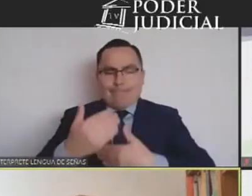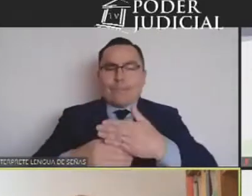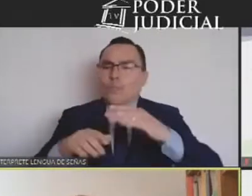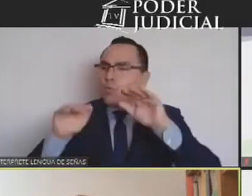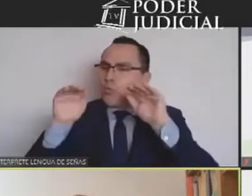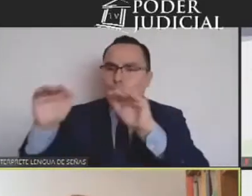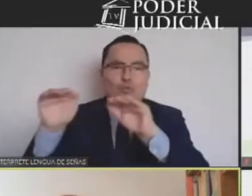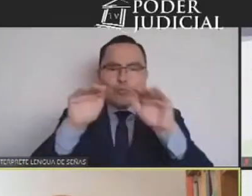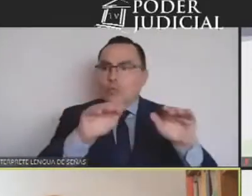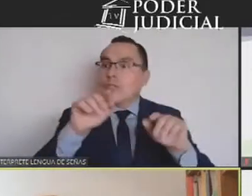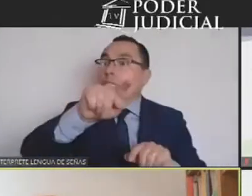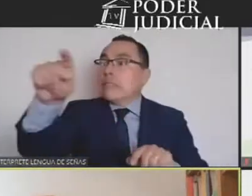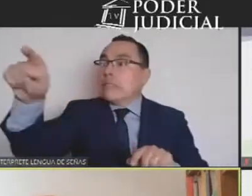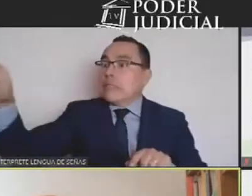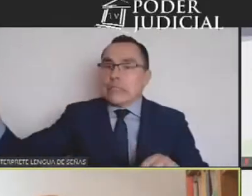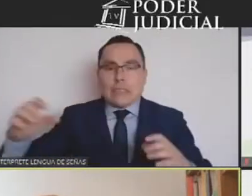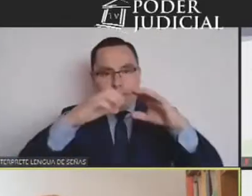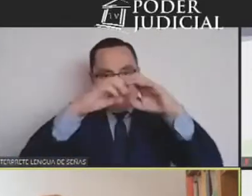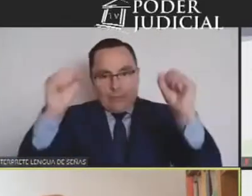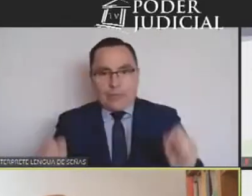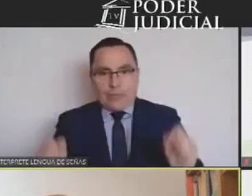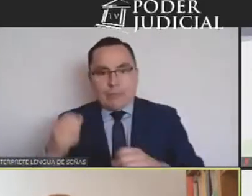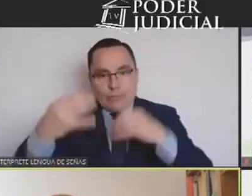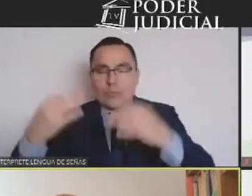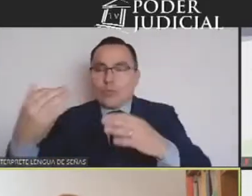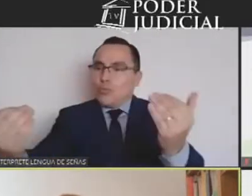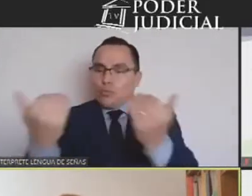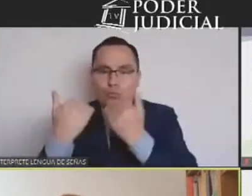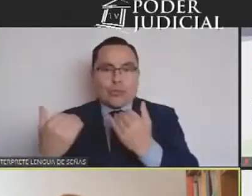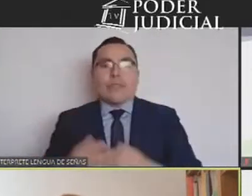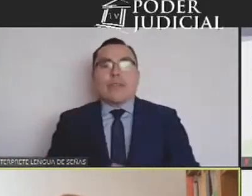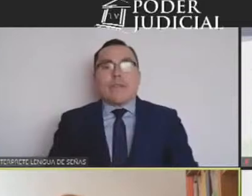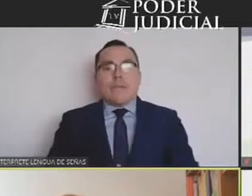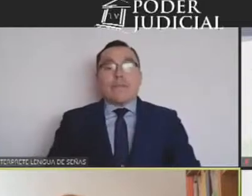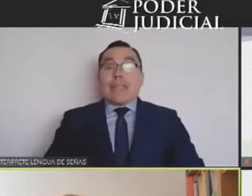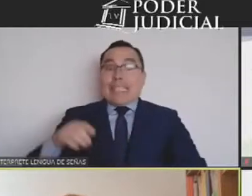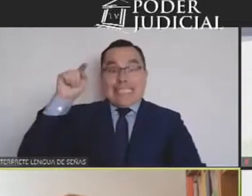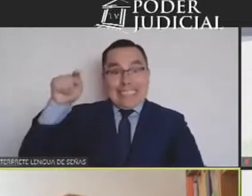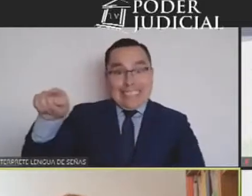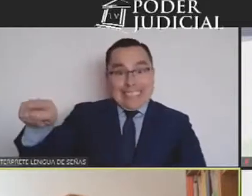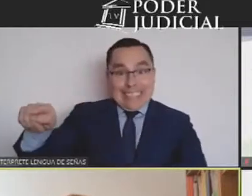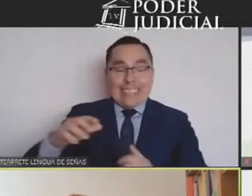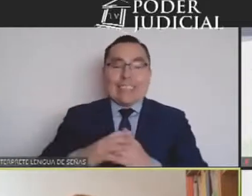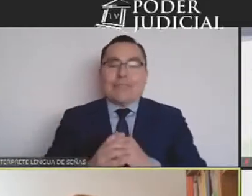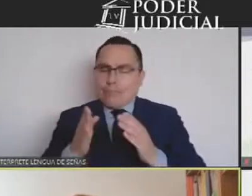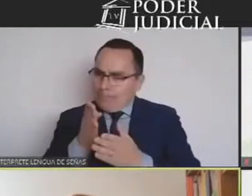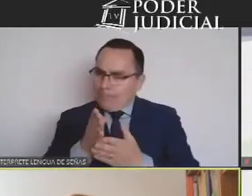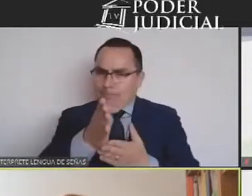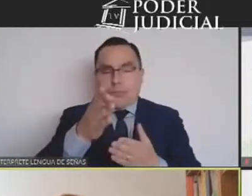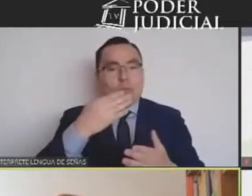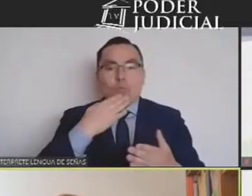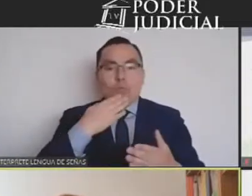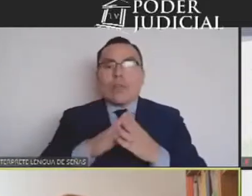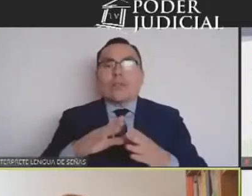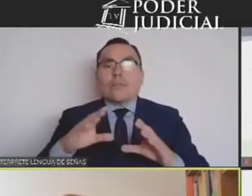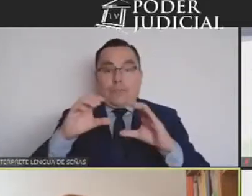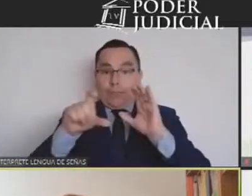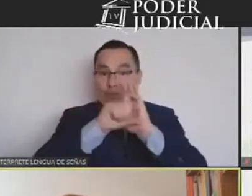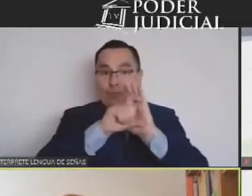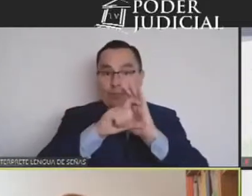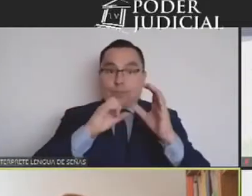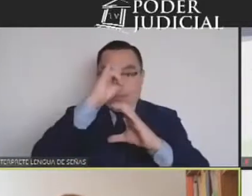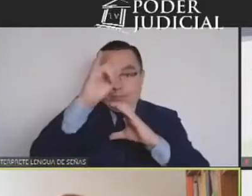confianza en el sistema judicial. En el mismo sentido, el Código Iberoamericano de Ética Judicial